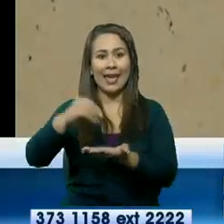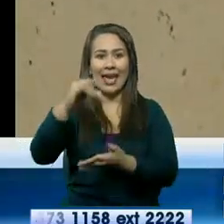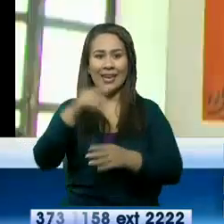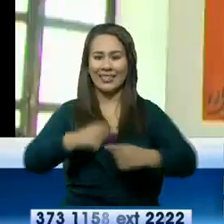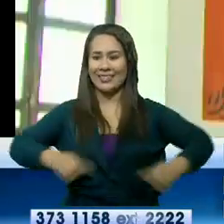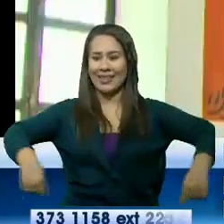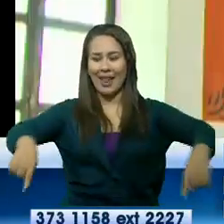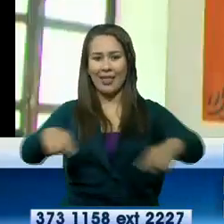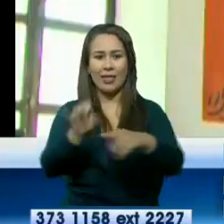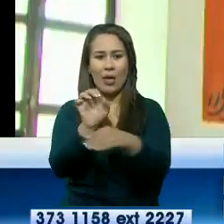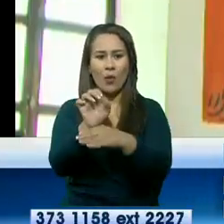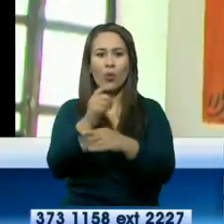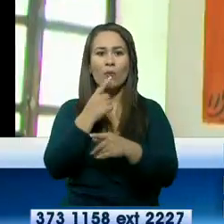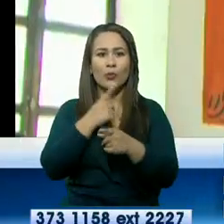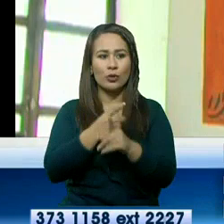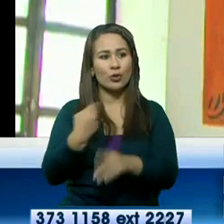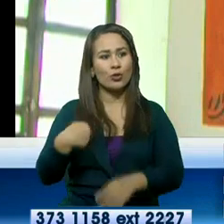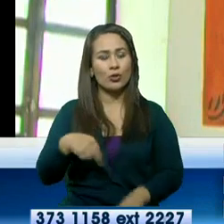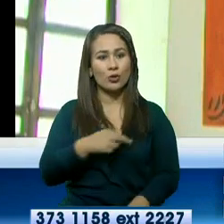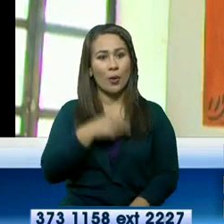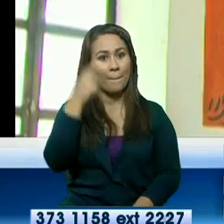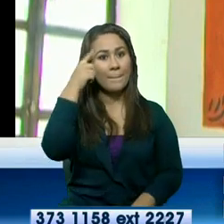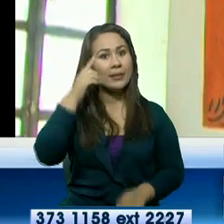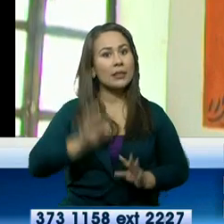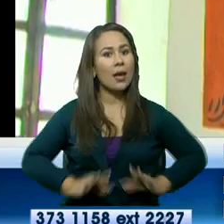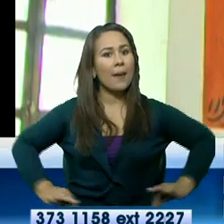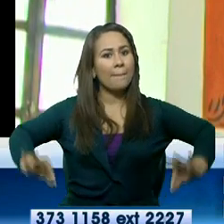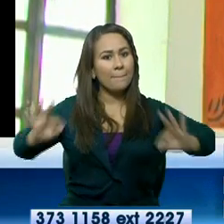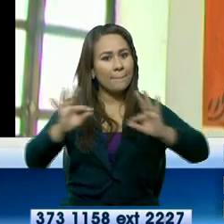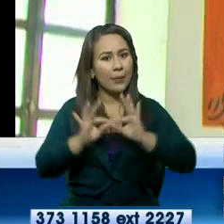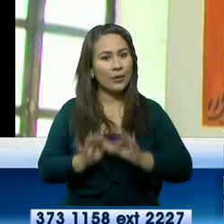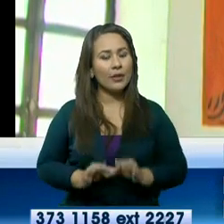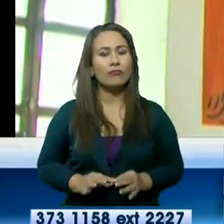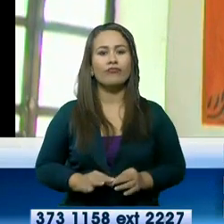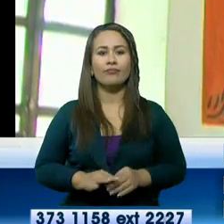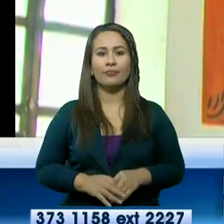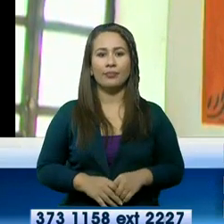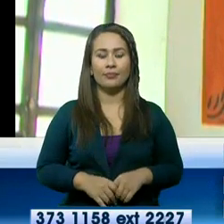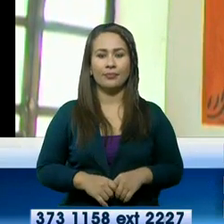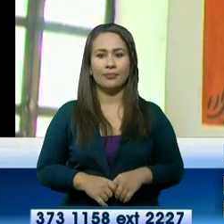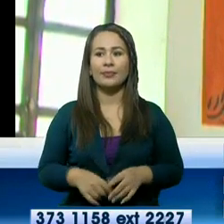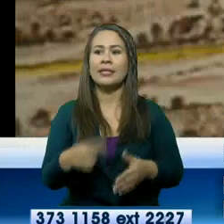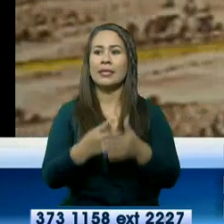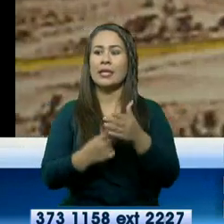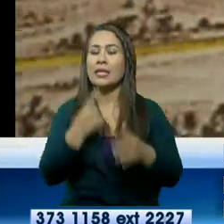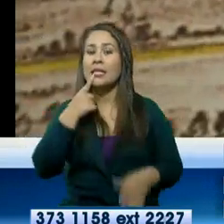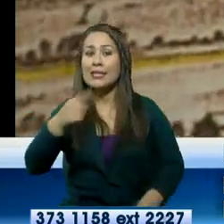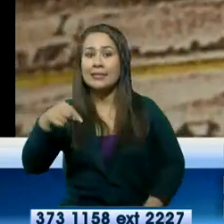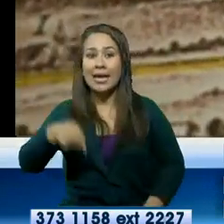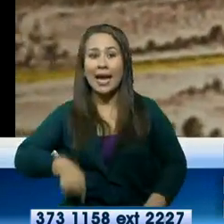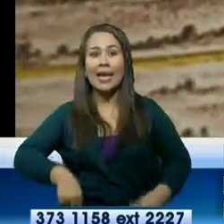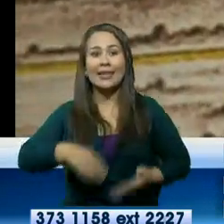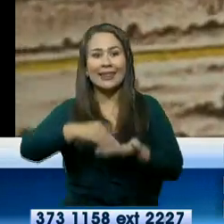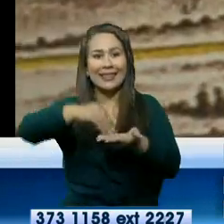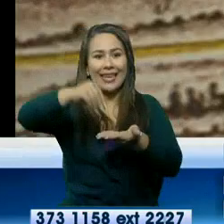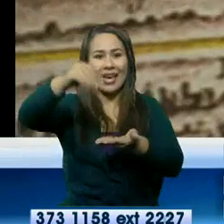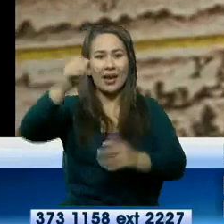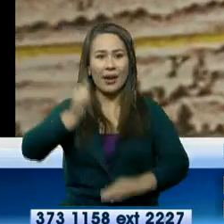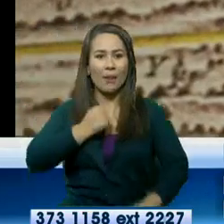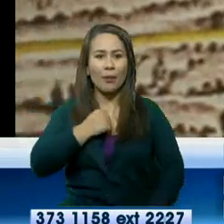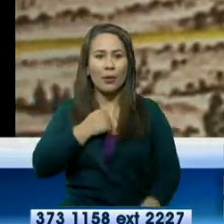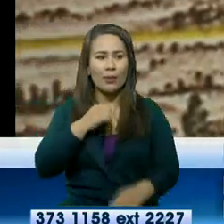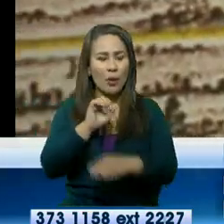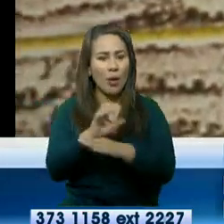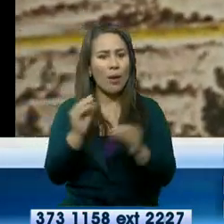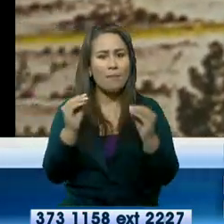eso nosotros pensamos que es de gran importancia el reivindicar que estas son las tierras del Ecuador. Y más